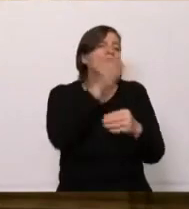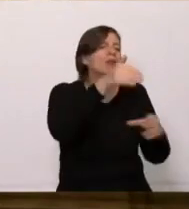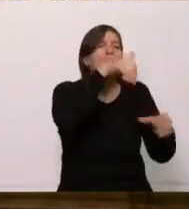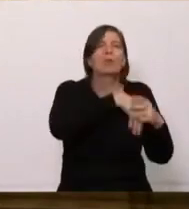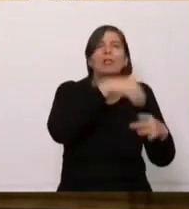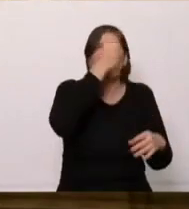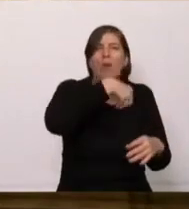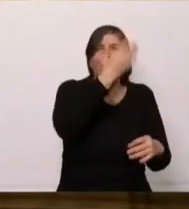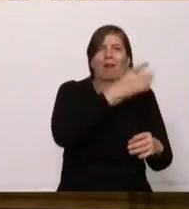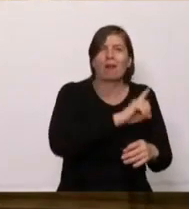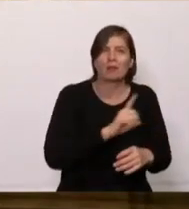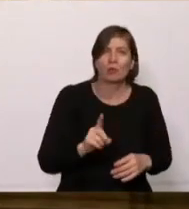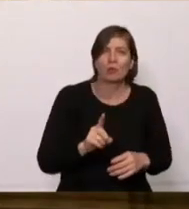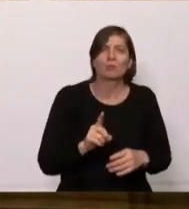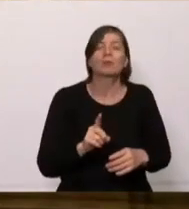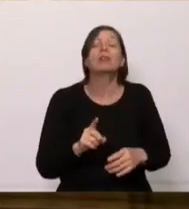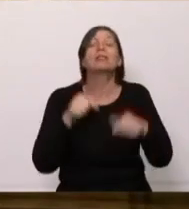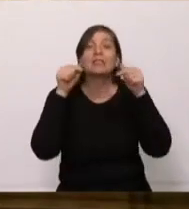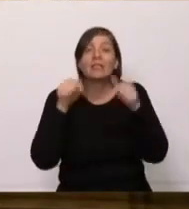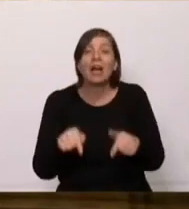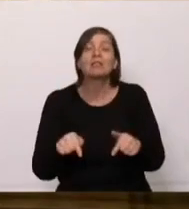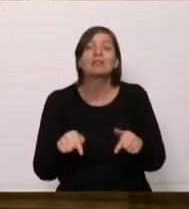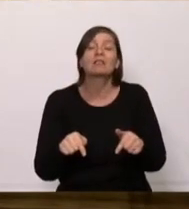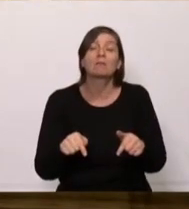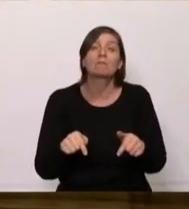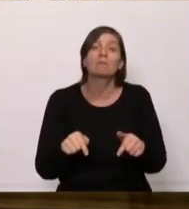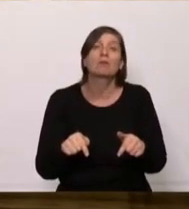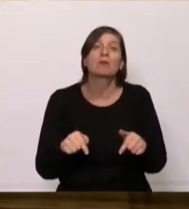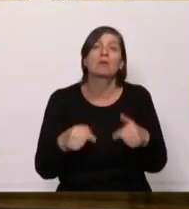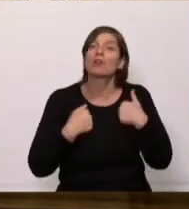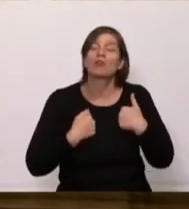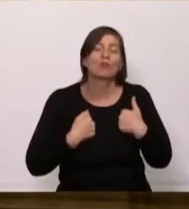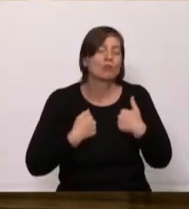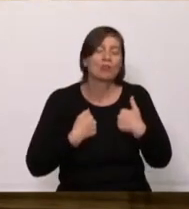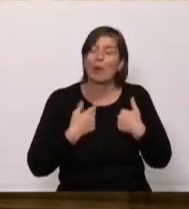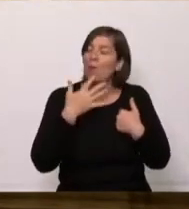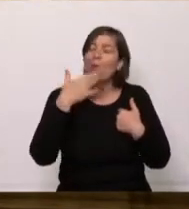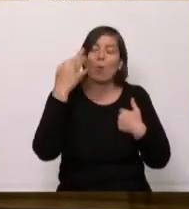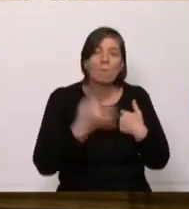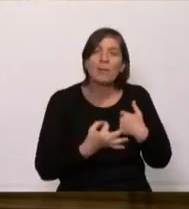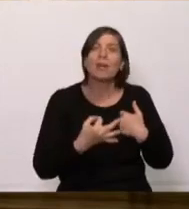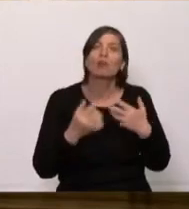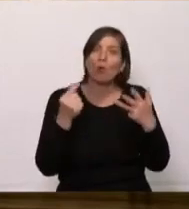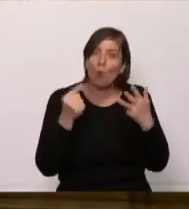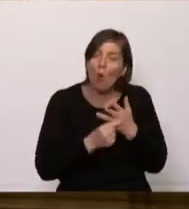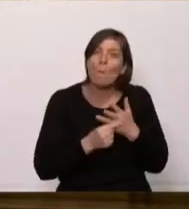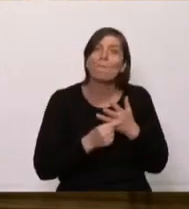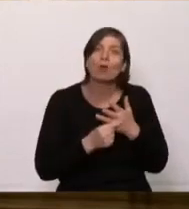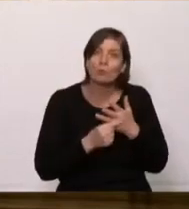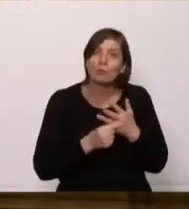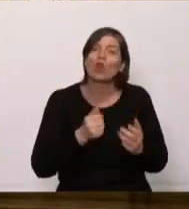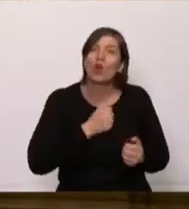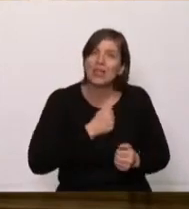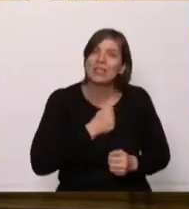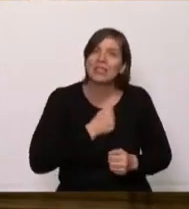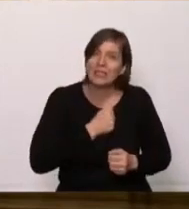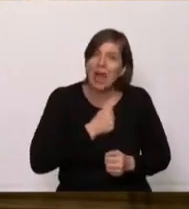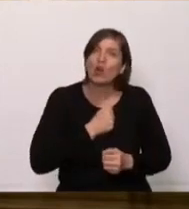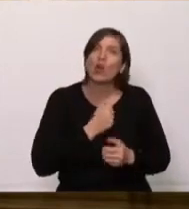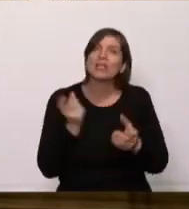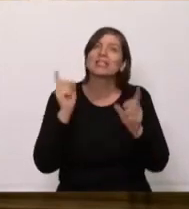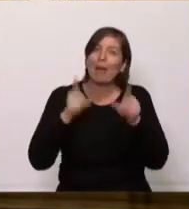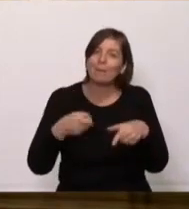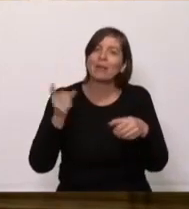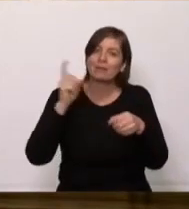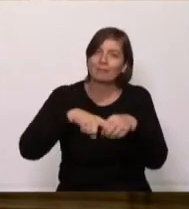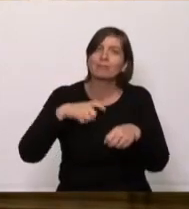oscuro? Si así fuera, no estaríamos cumpliendo con nuestro compromiso cristiano y